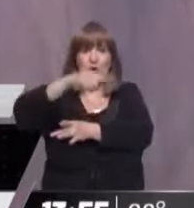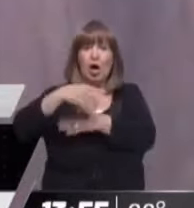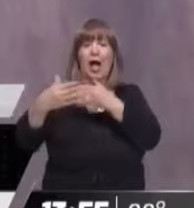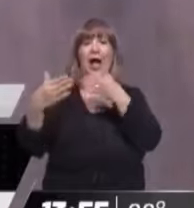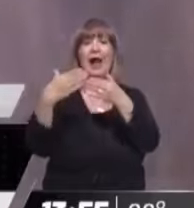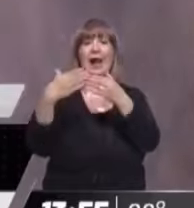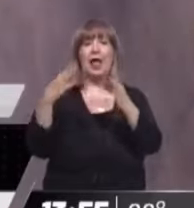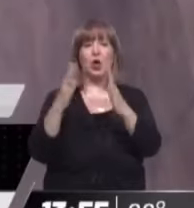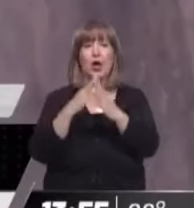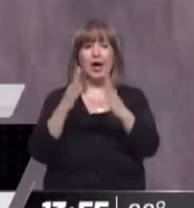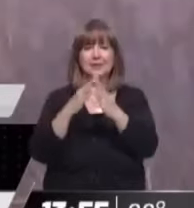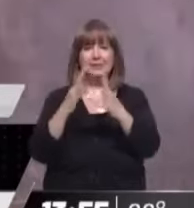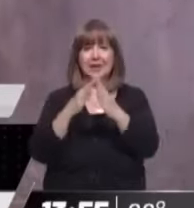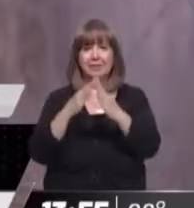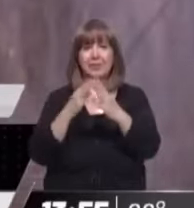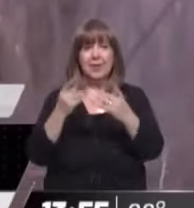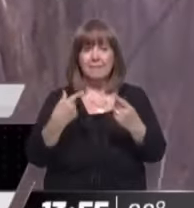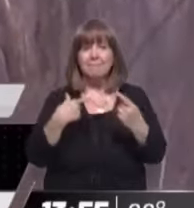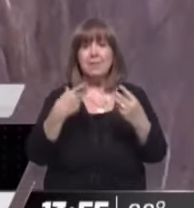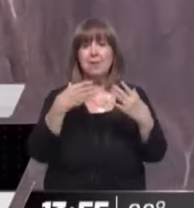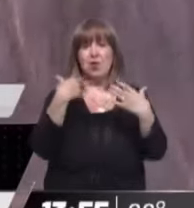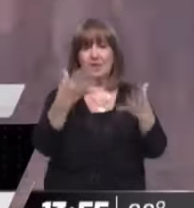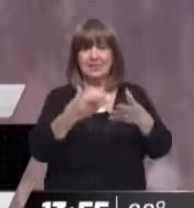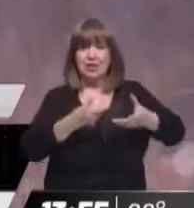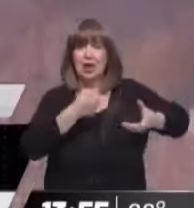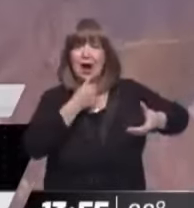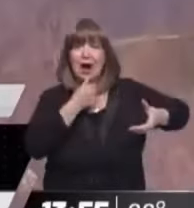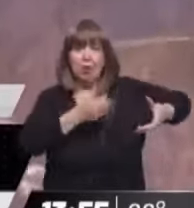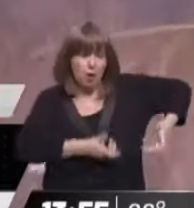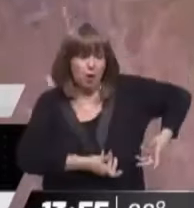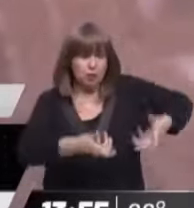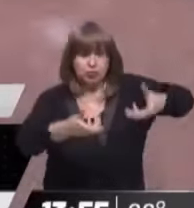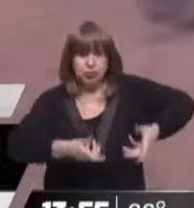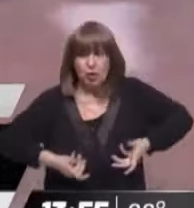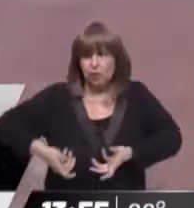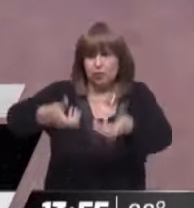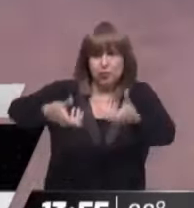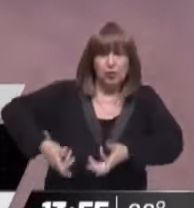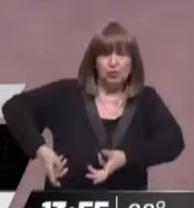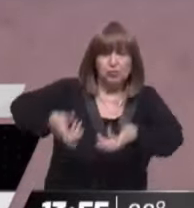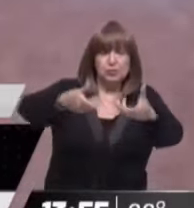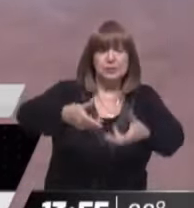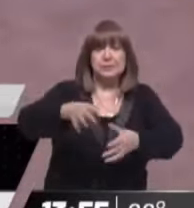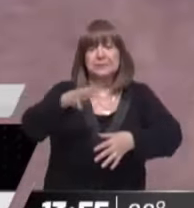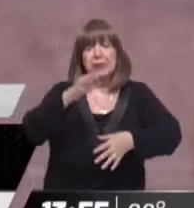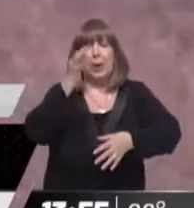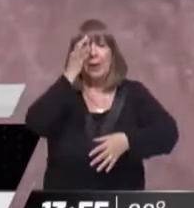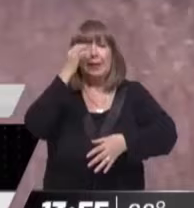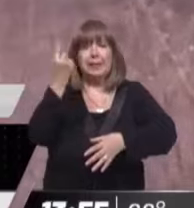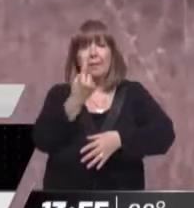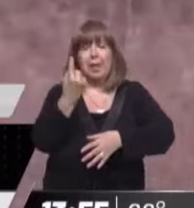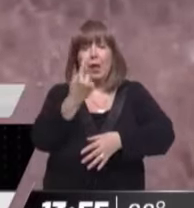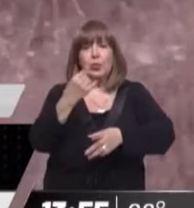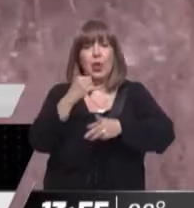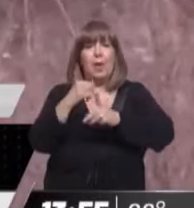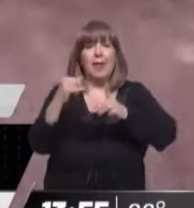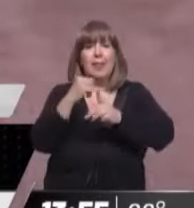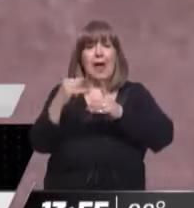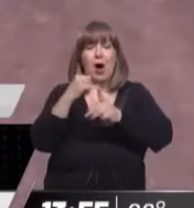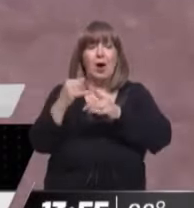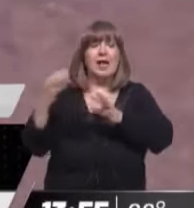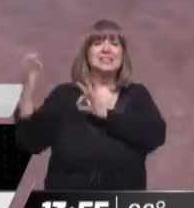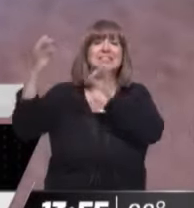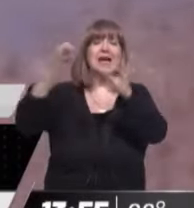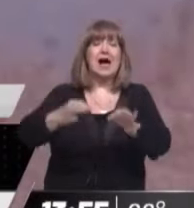lado de una vivienda. Ustedes ven a los vecinos tirando agua con baldes recién y luego de 20 minutos, media hora de haber sido